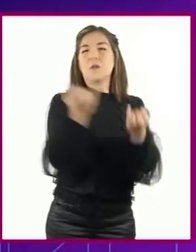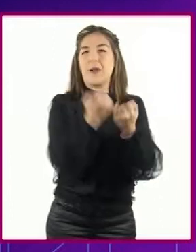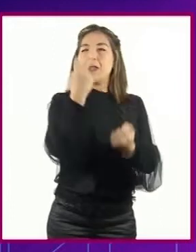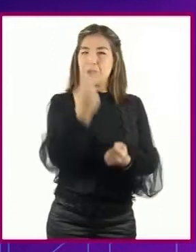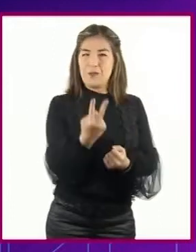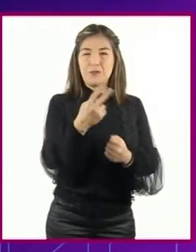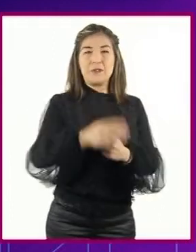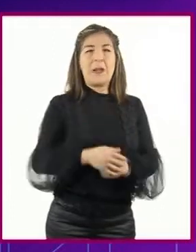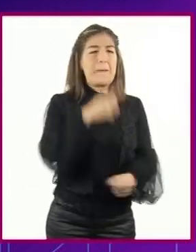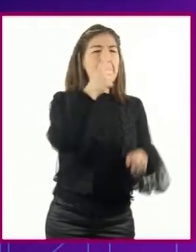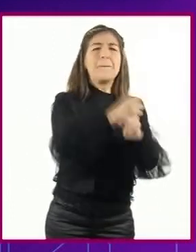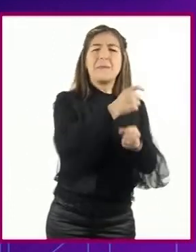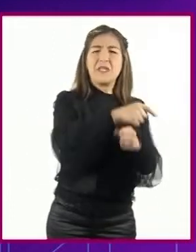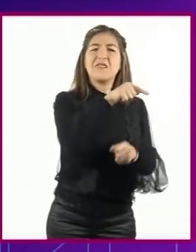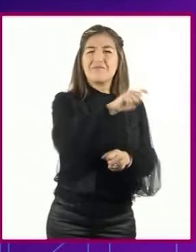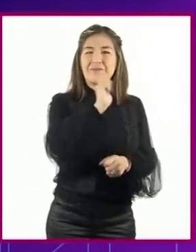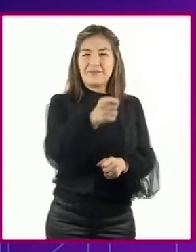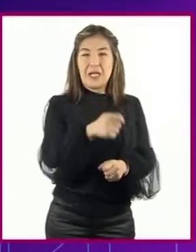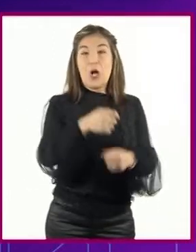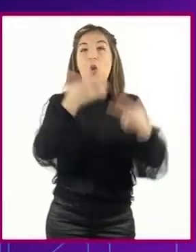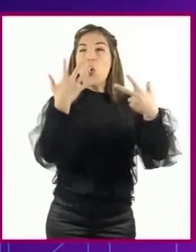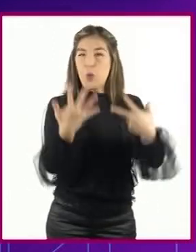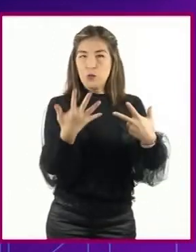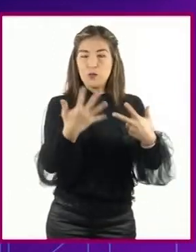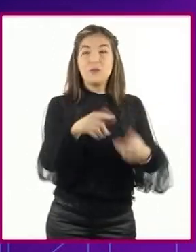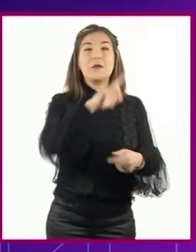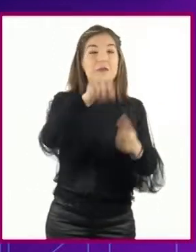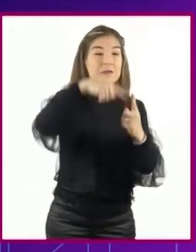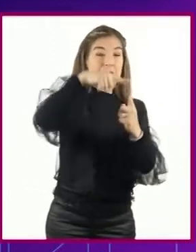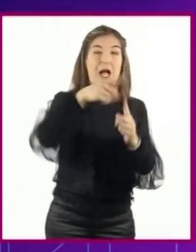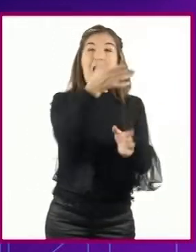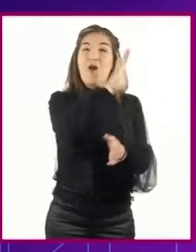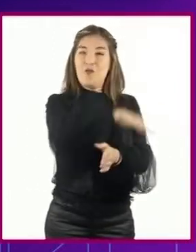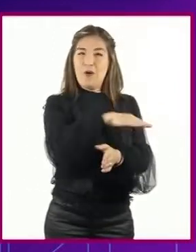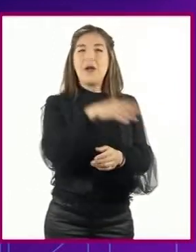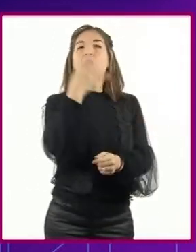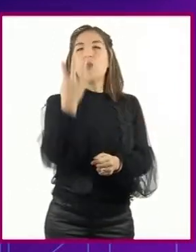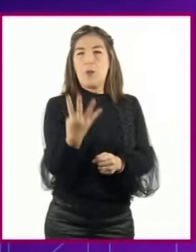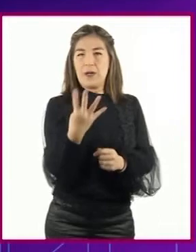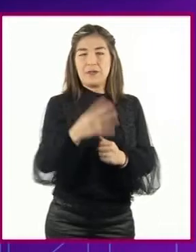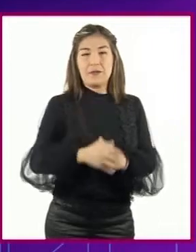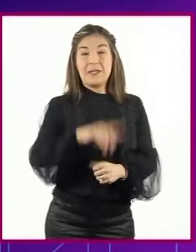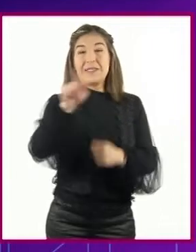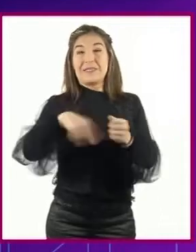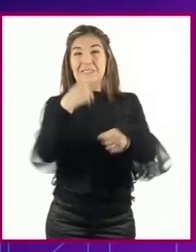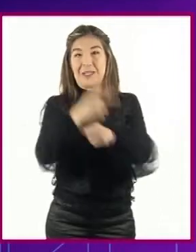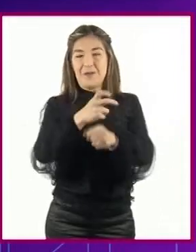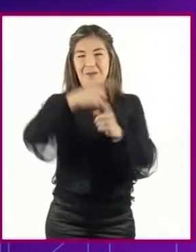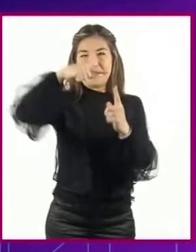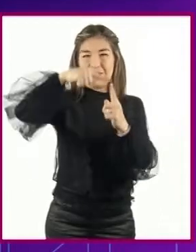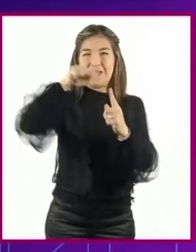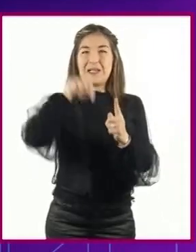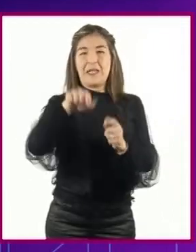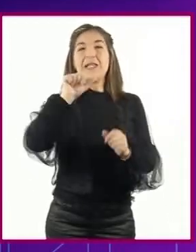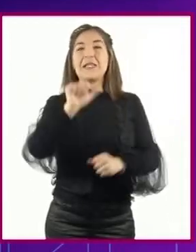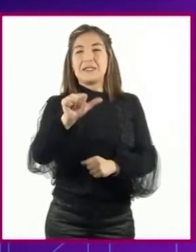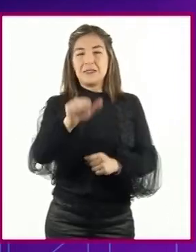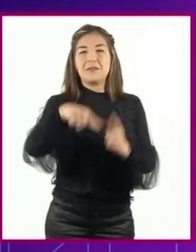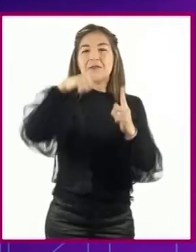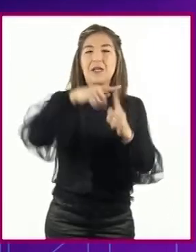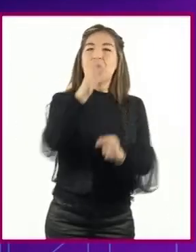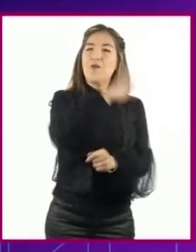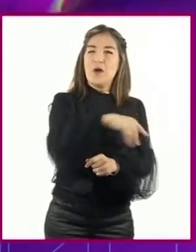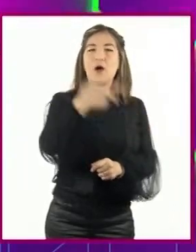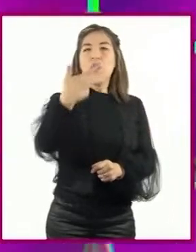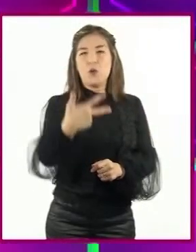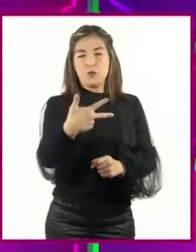primera división, el dividendo es 8 y el divisor es 4. En la segunda división, el dividendo es 16 y el divisor es